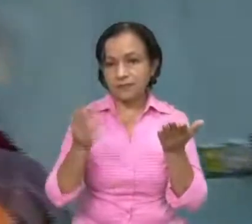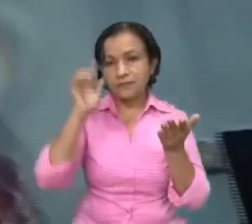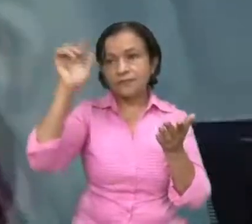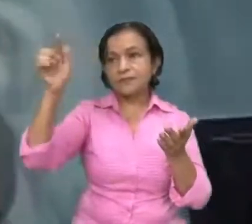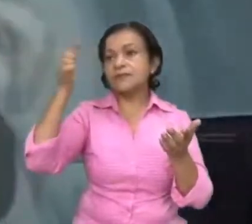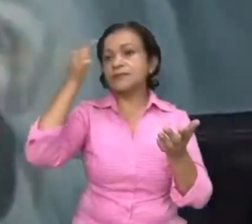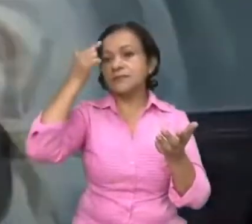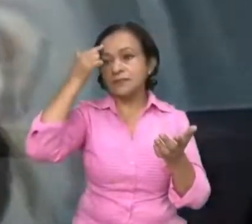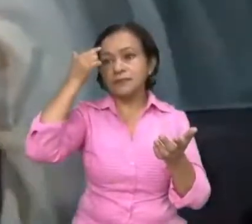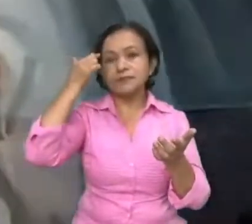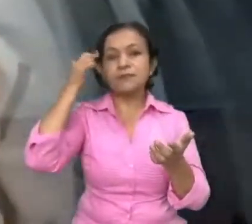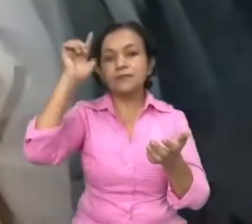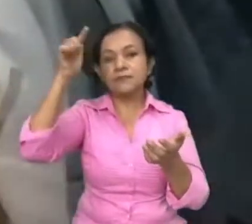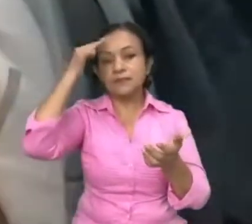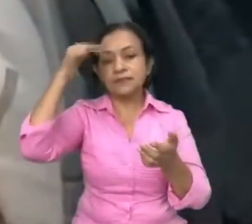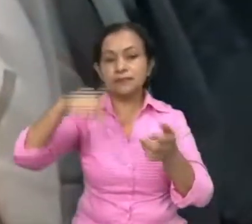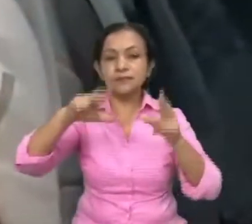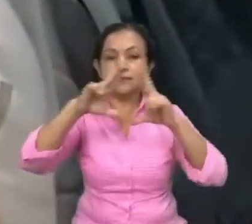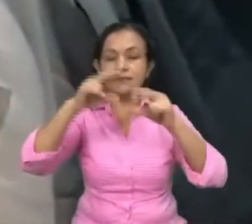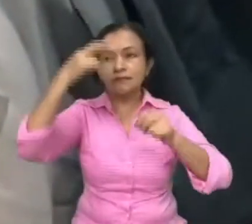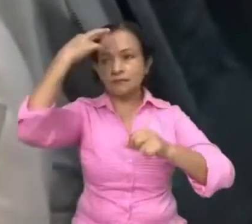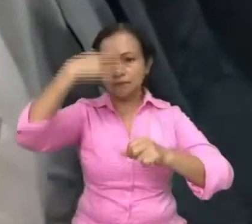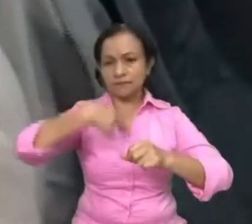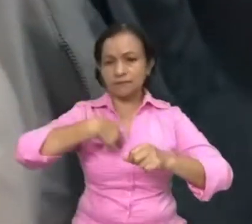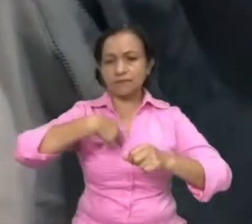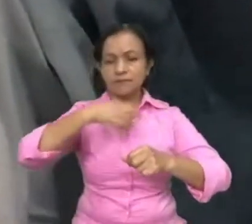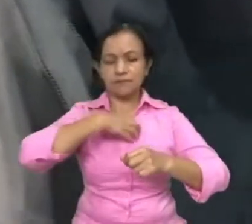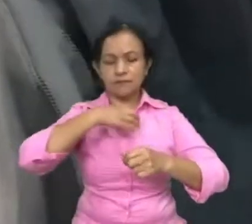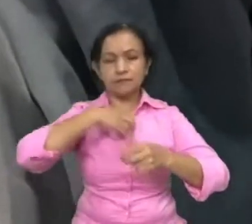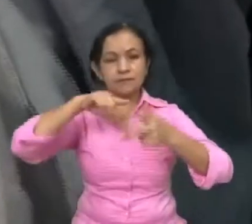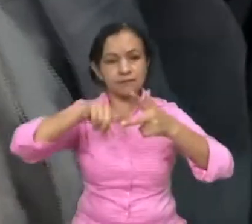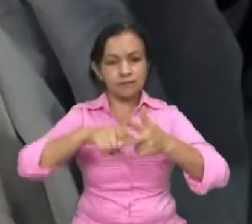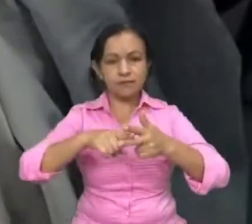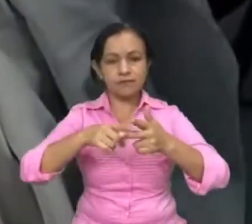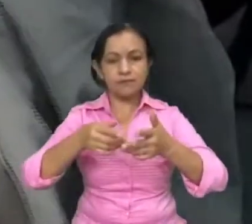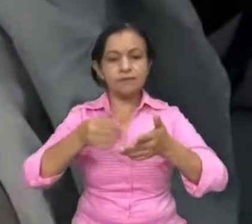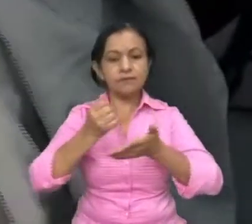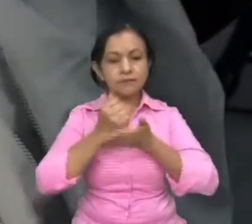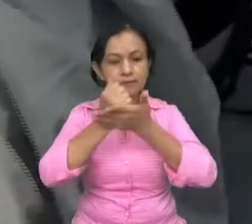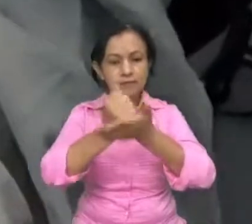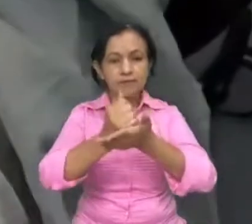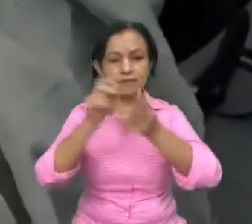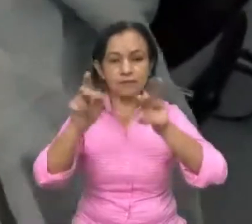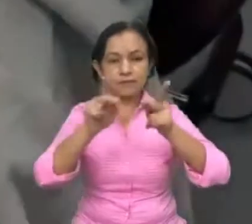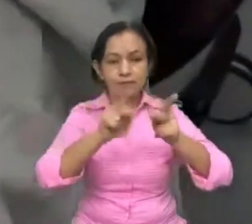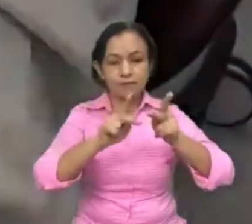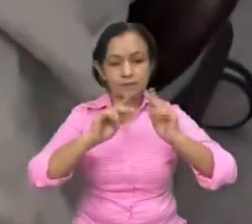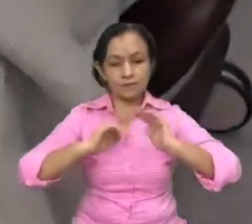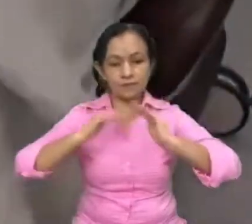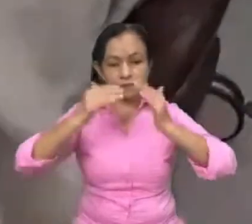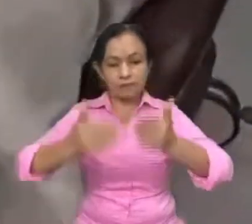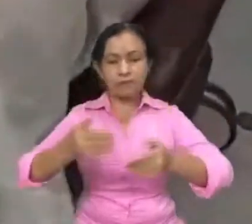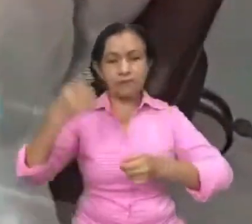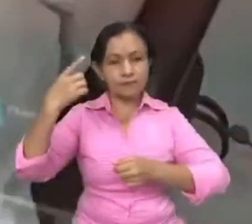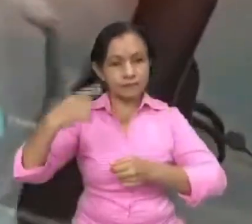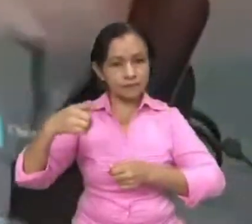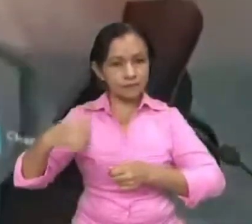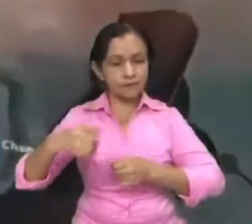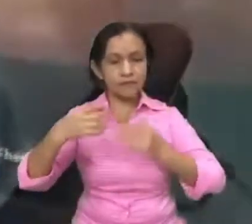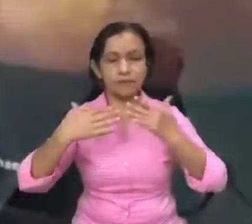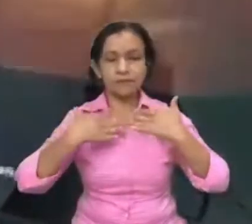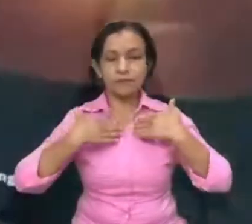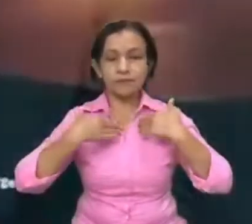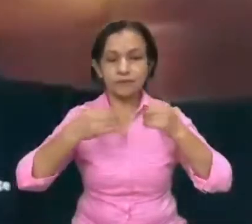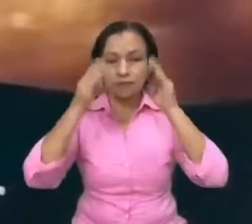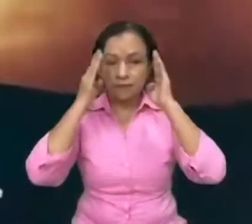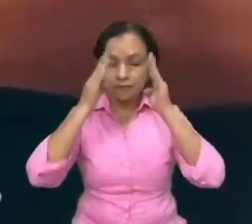El gobierno tomó la iniciativa y la responsabilidad de darle a la población esta restitución de derechos a la salud,